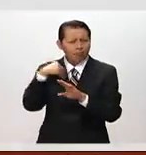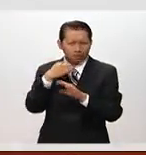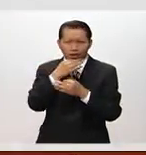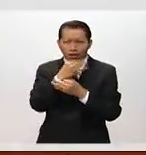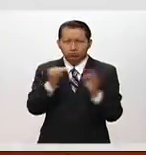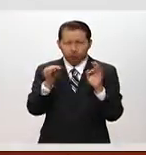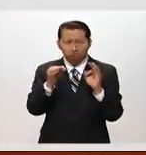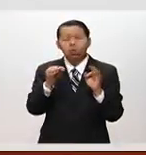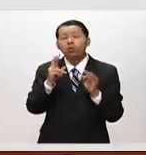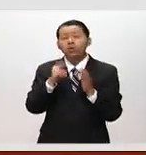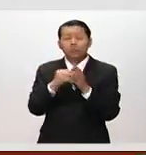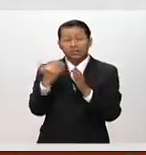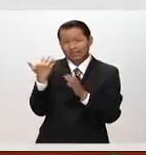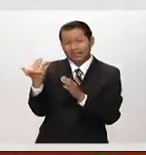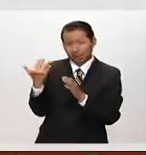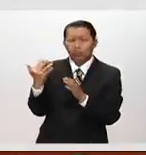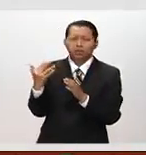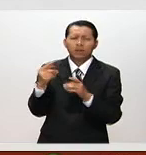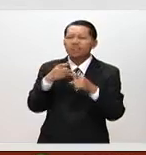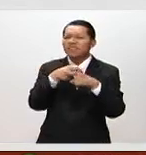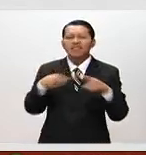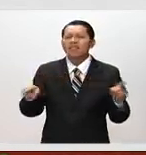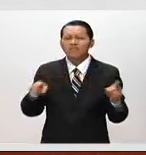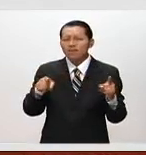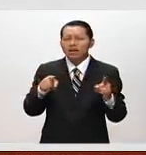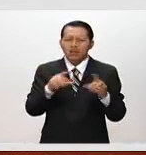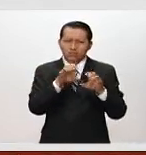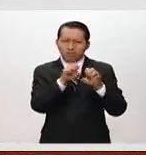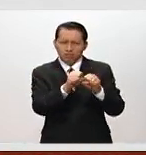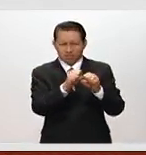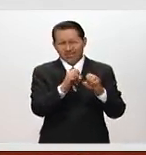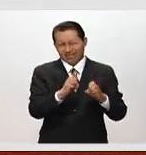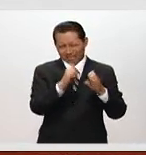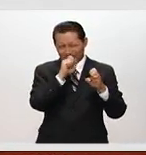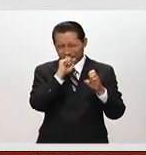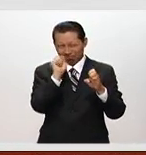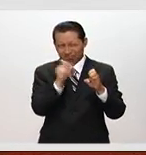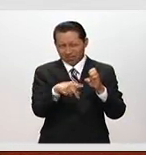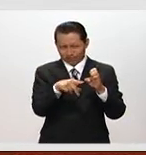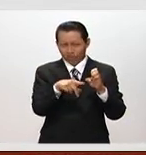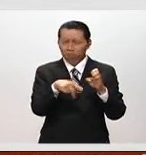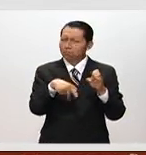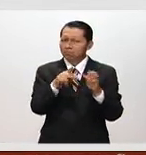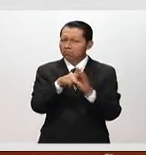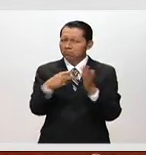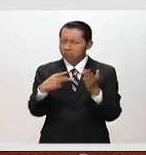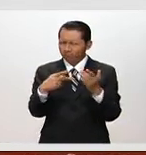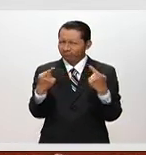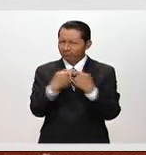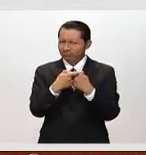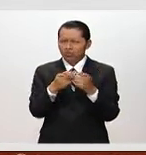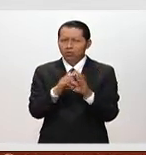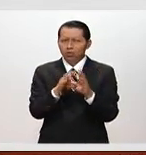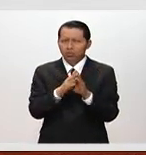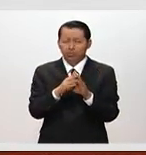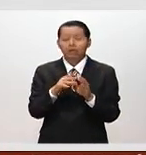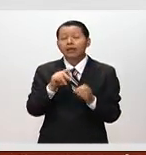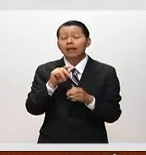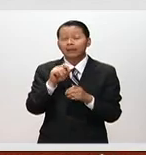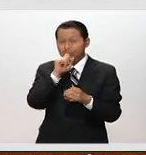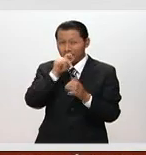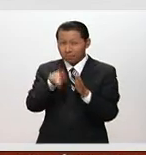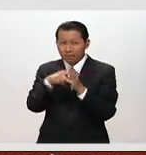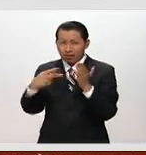adquirió una propiedad distinta a la que refiere la nota en el mismo edificio. Afirmó que The Guardian no ofrece un solo